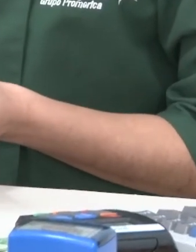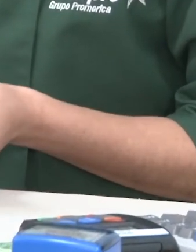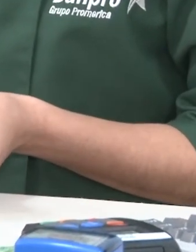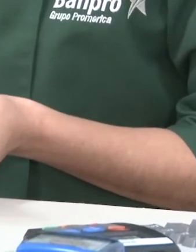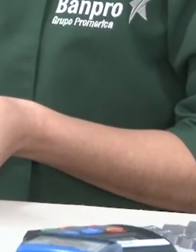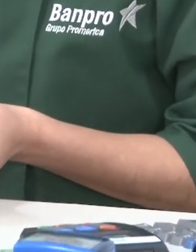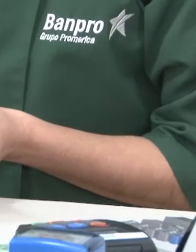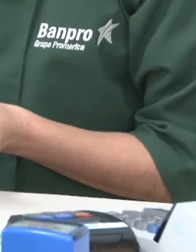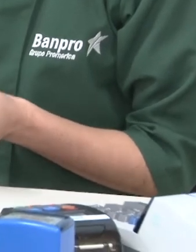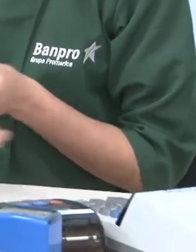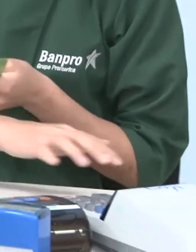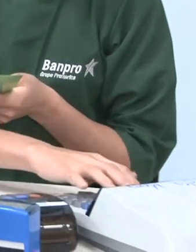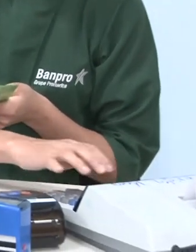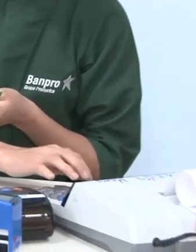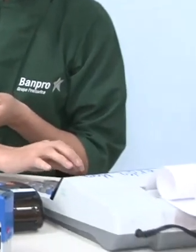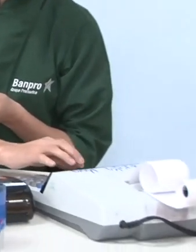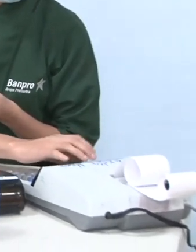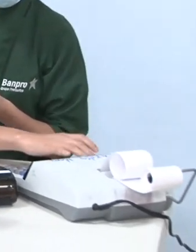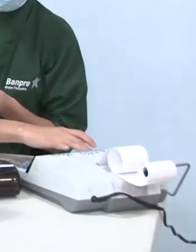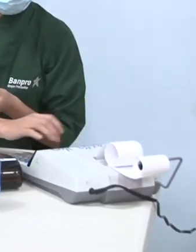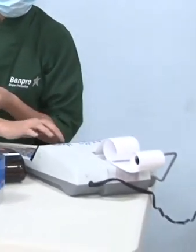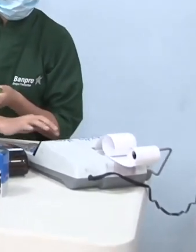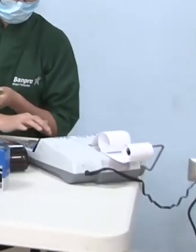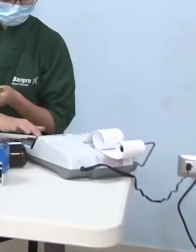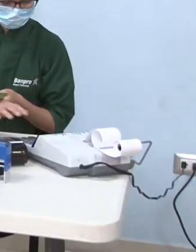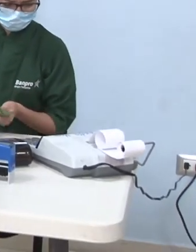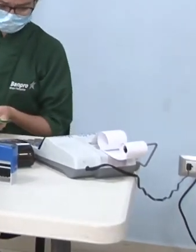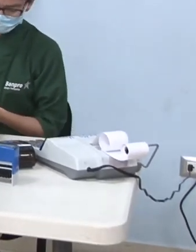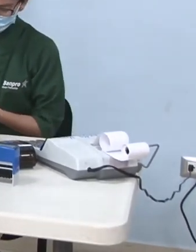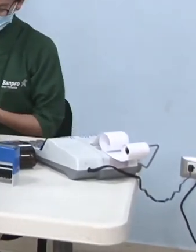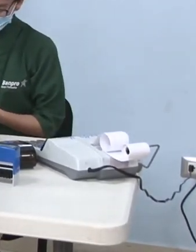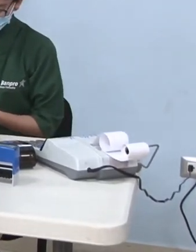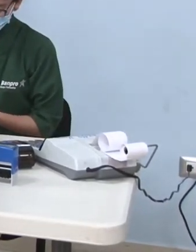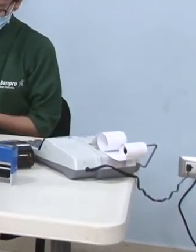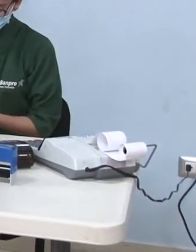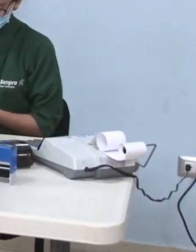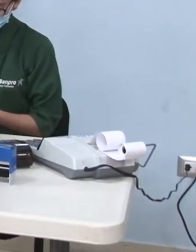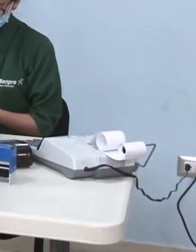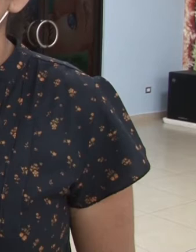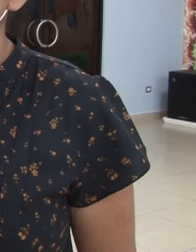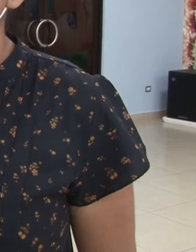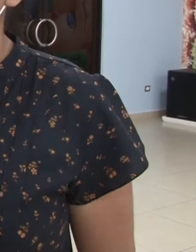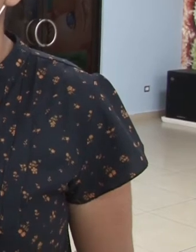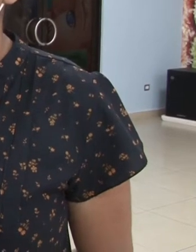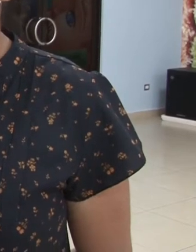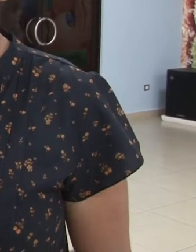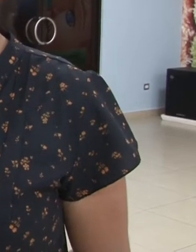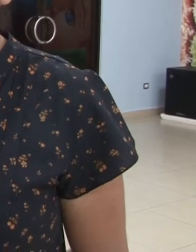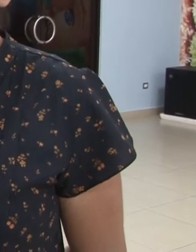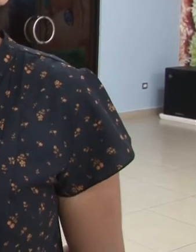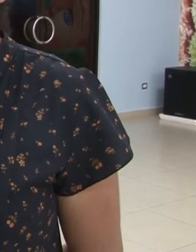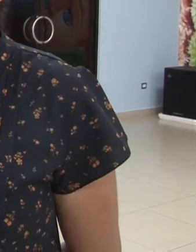hacer la gritería. También ya las fiestas navideñas con los nacimientos y pues la cena